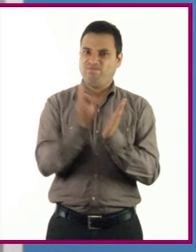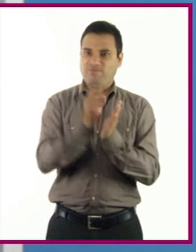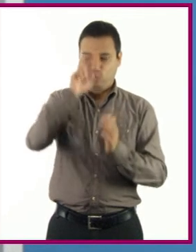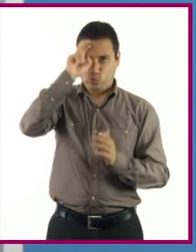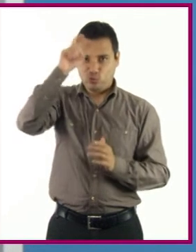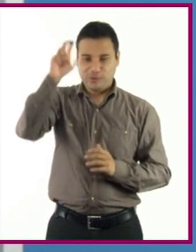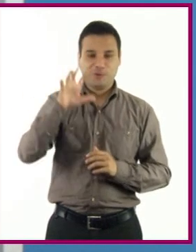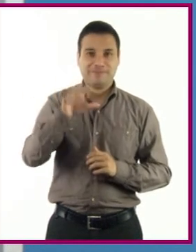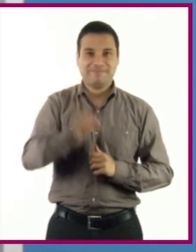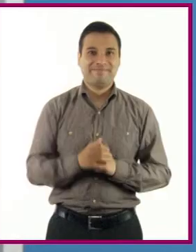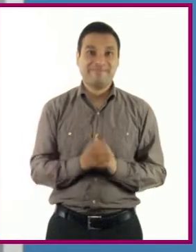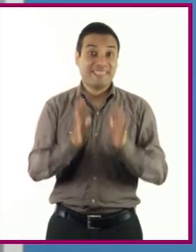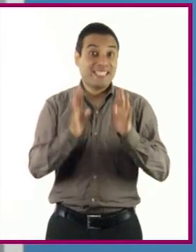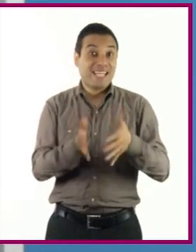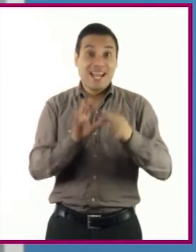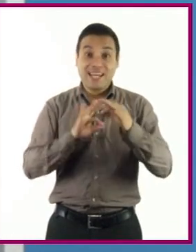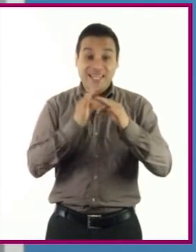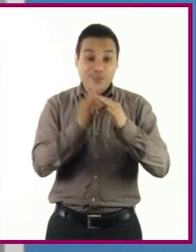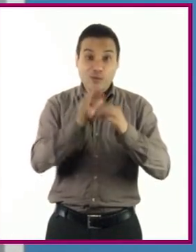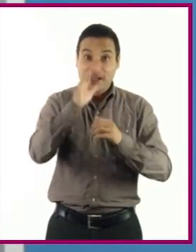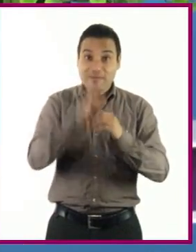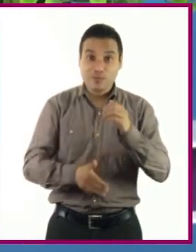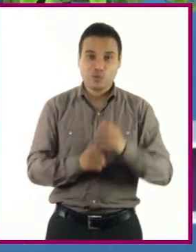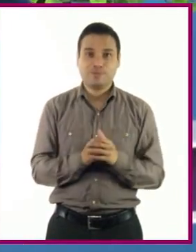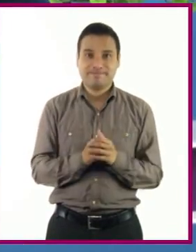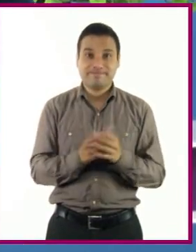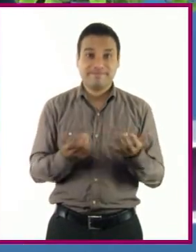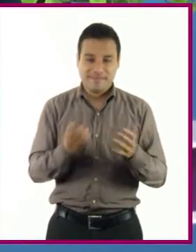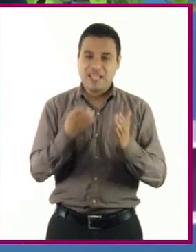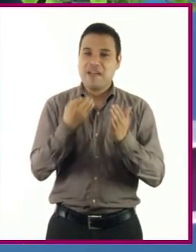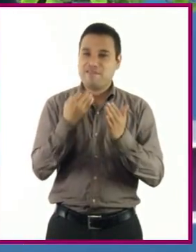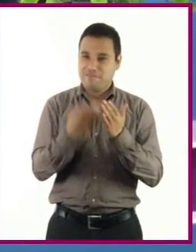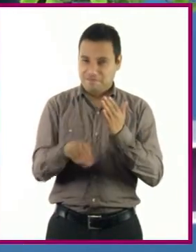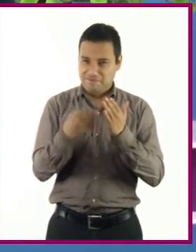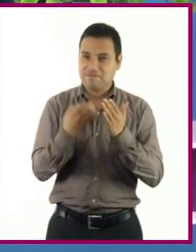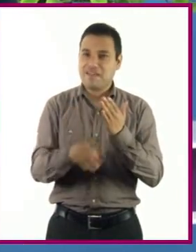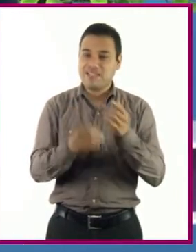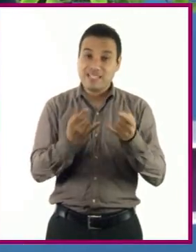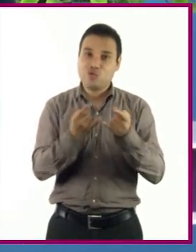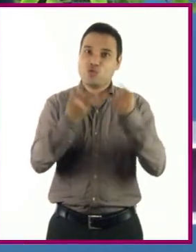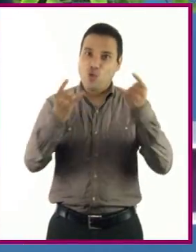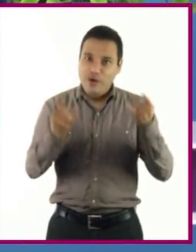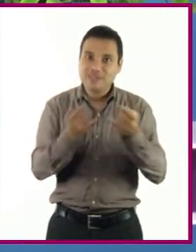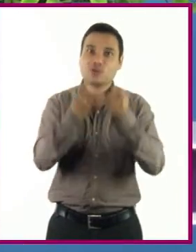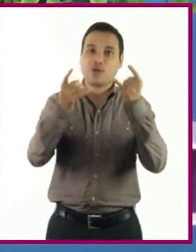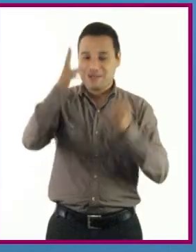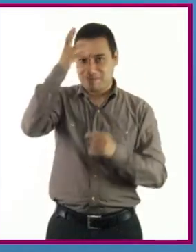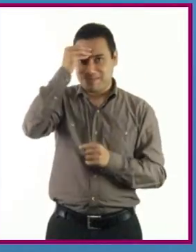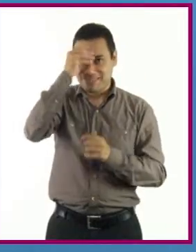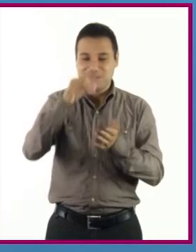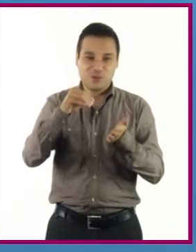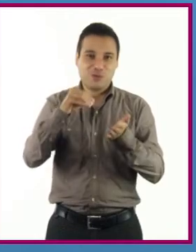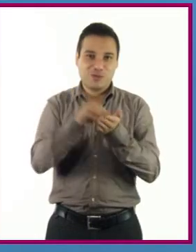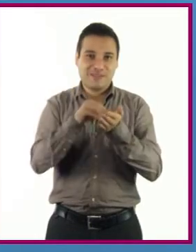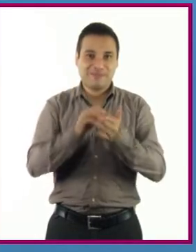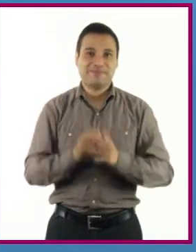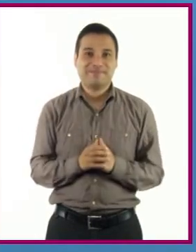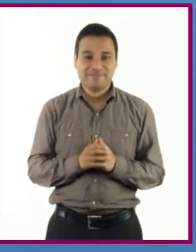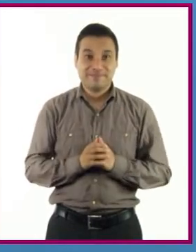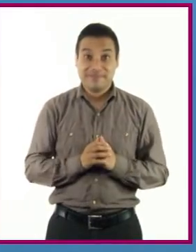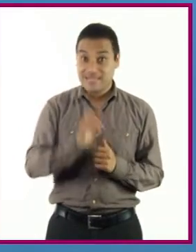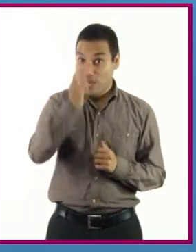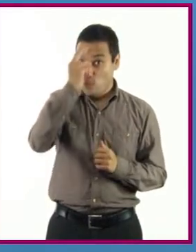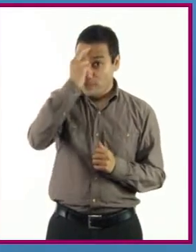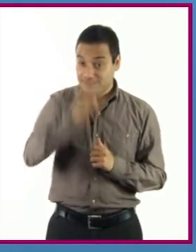sueños. ¡Listo! Terminamos por hoy, aunque aún nos queda mucha historia por explorar y descubrir.